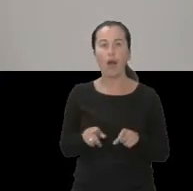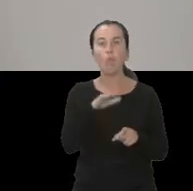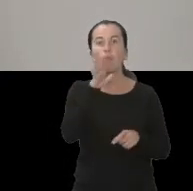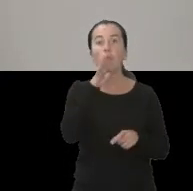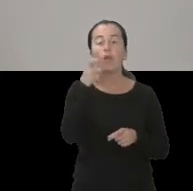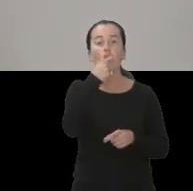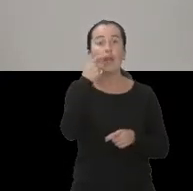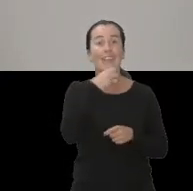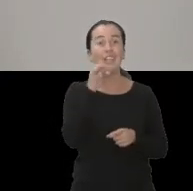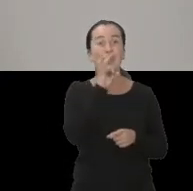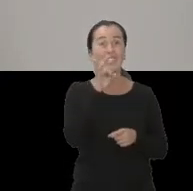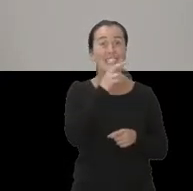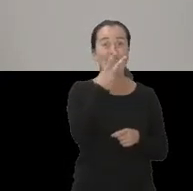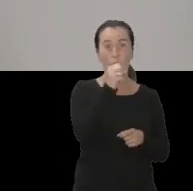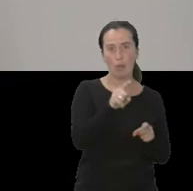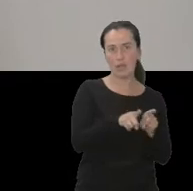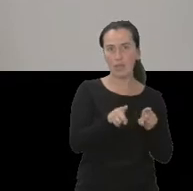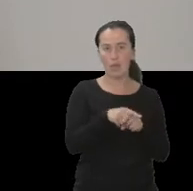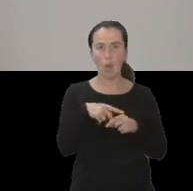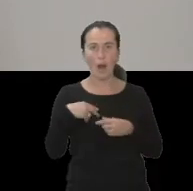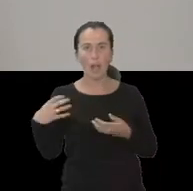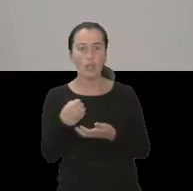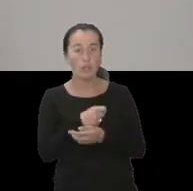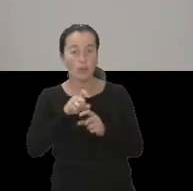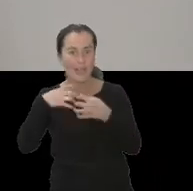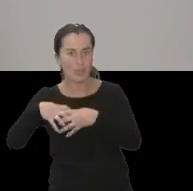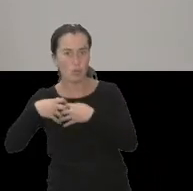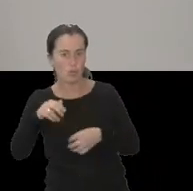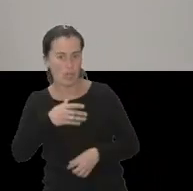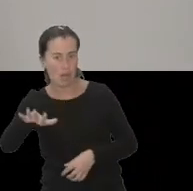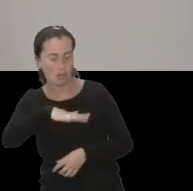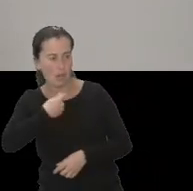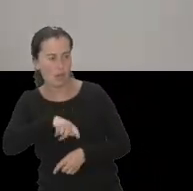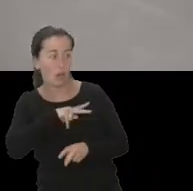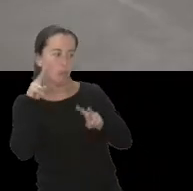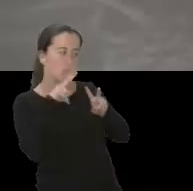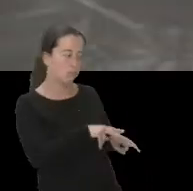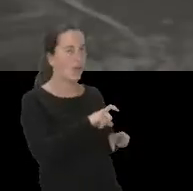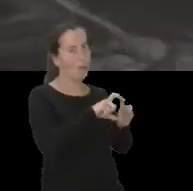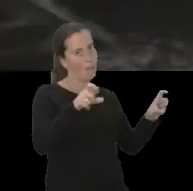eso, durante el siglo XX fue un referente de toda la industria conservera nacional.